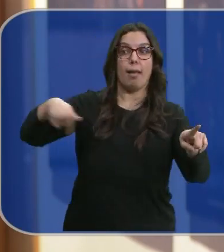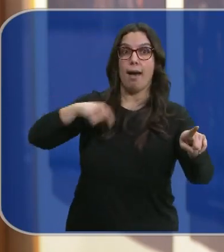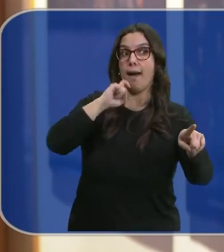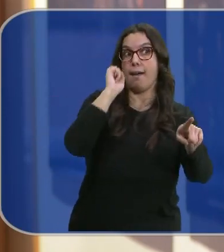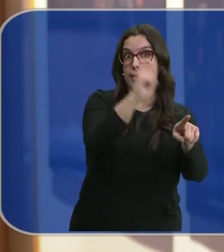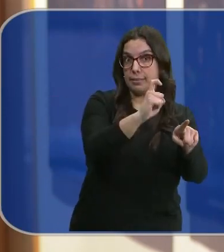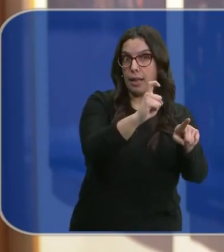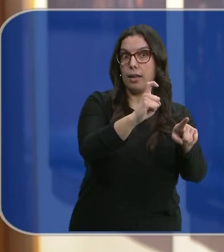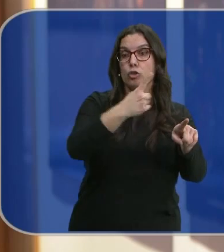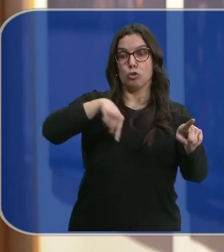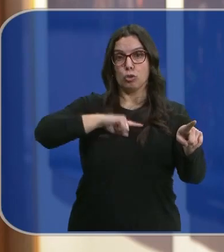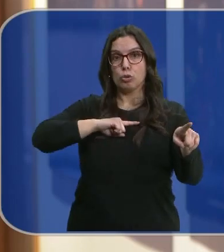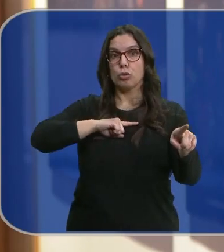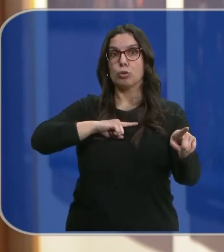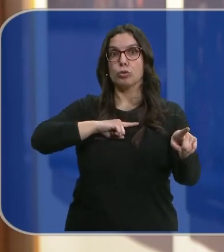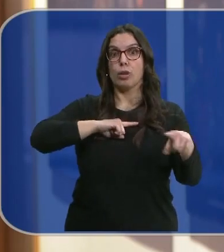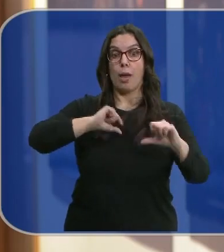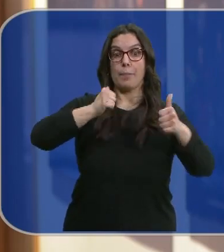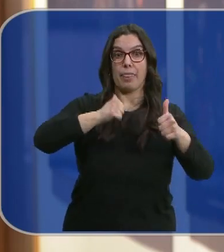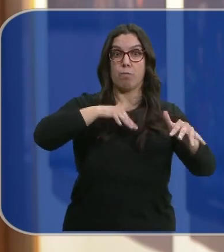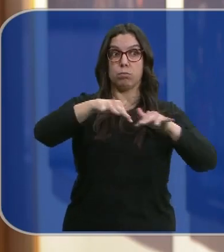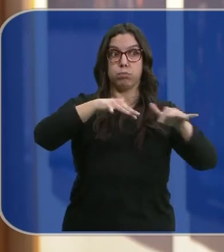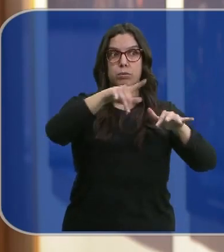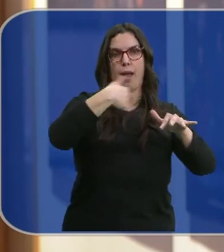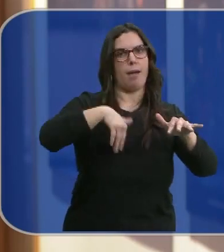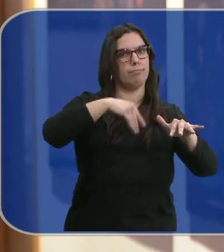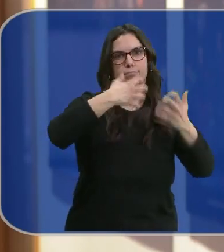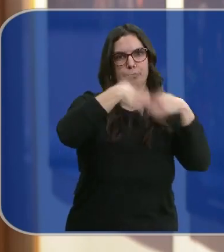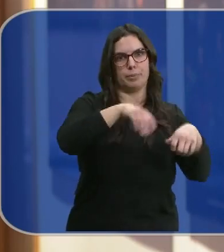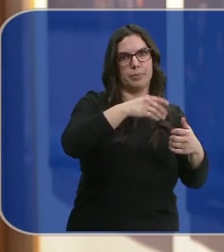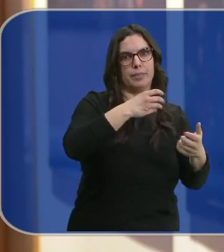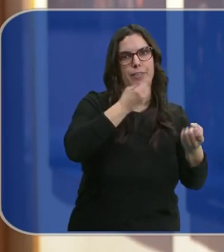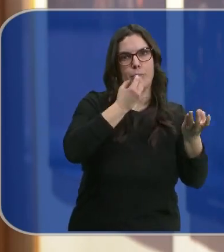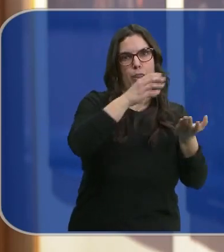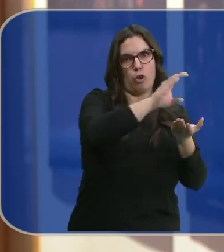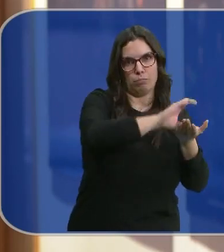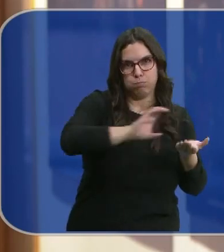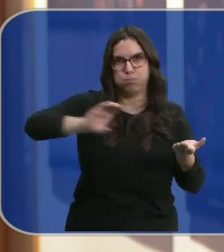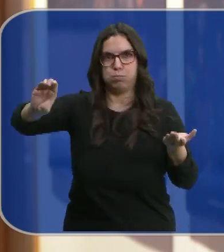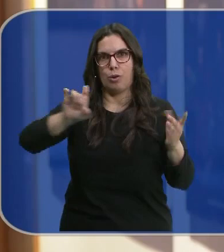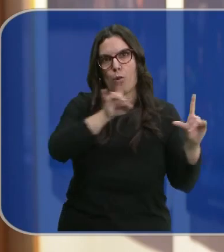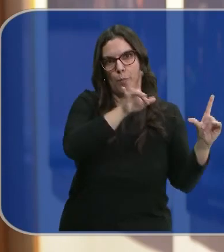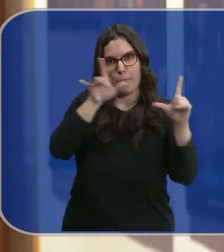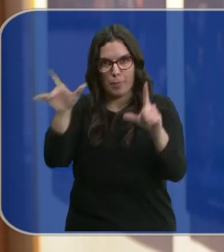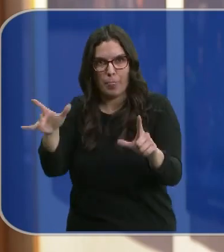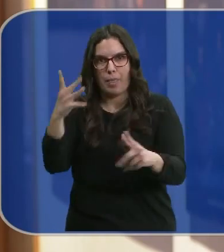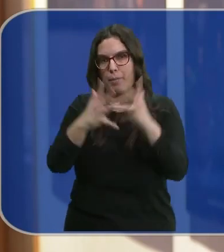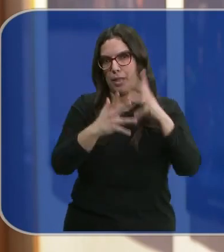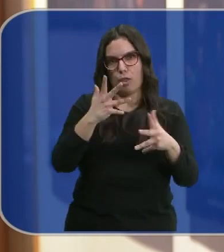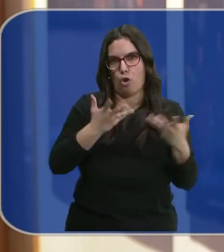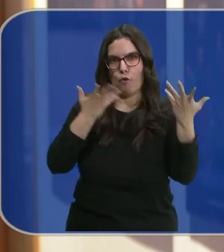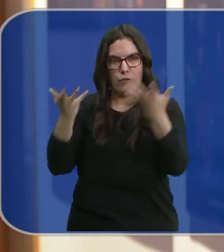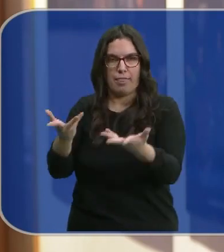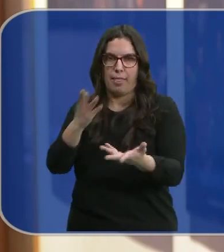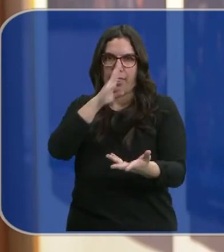Comisión de Transparencia y que nosotros activemos esa reclamación ya impone o deriva que la propia Administración